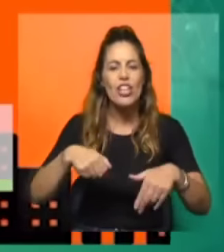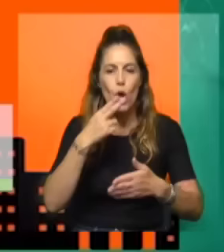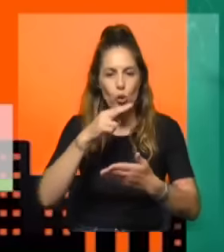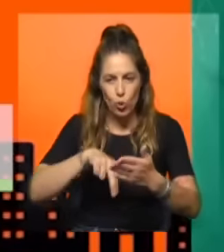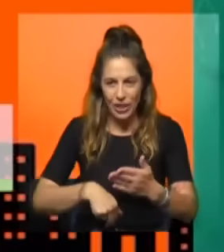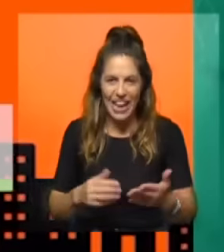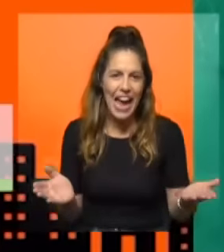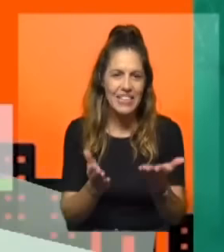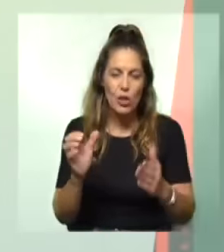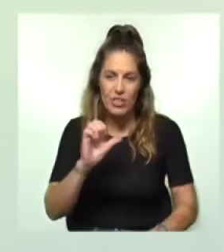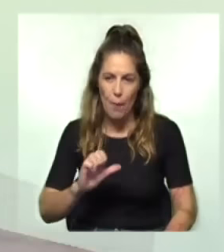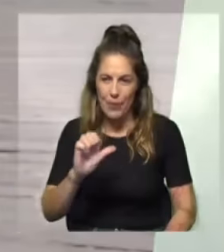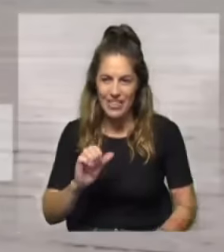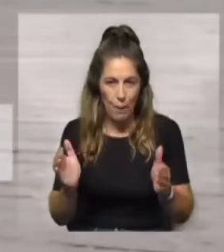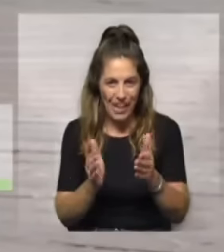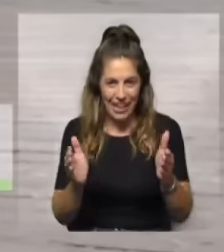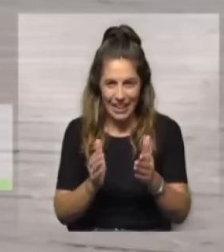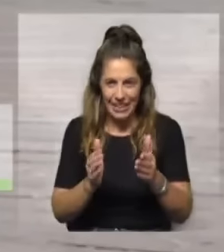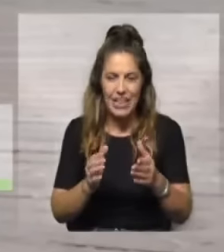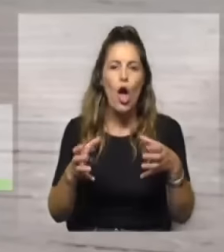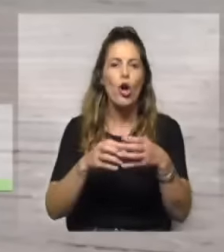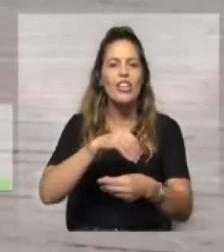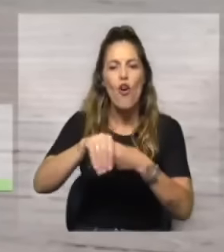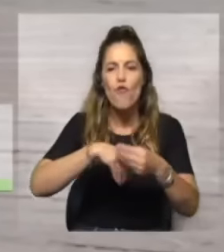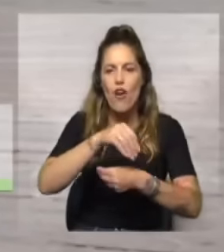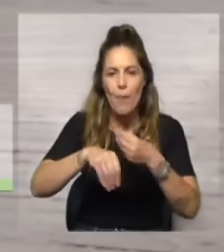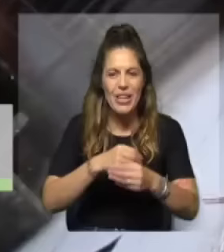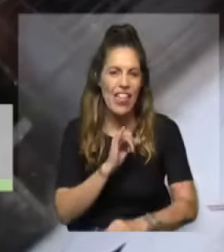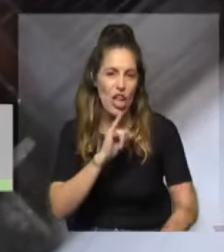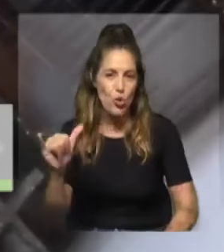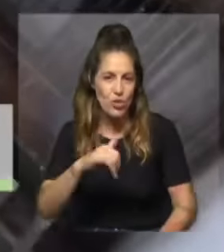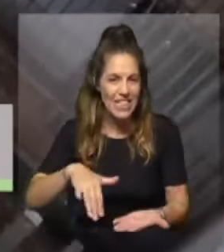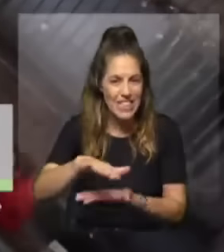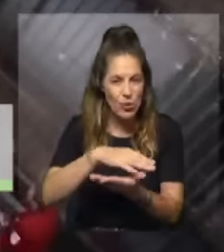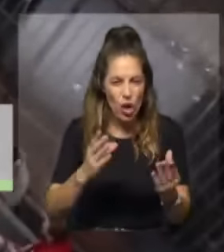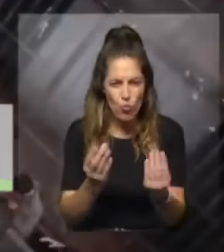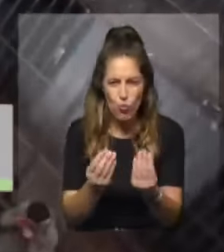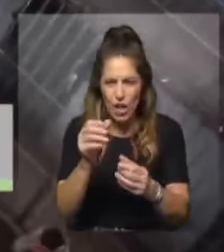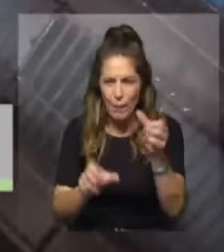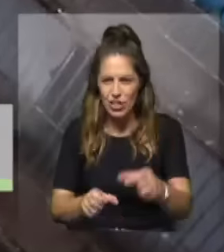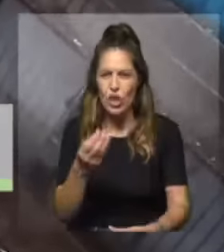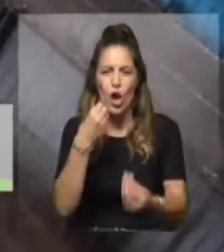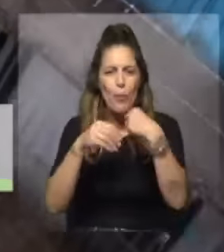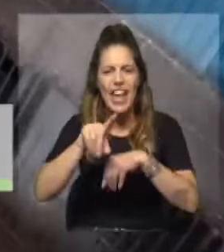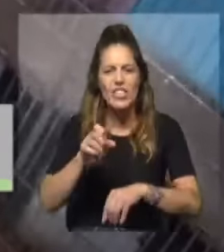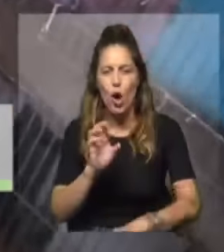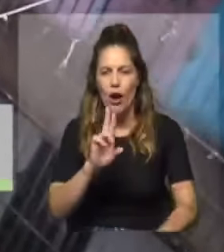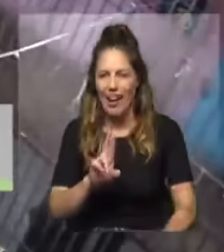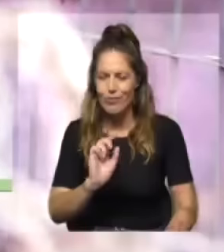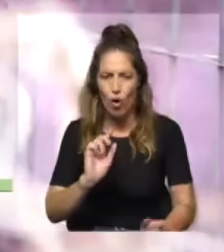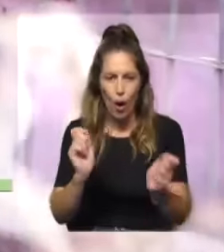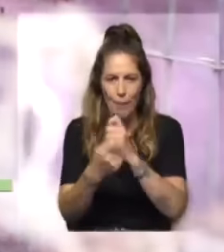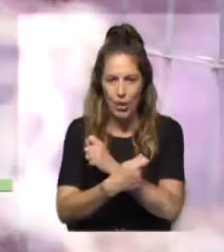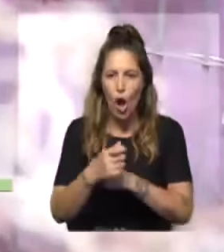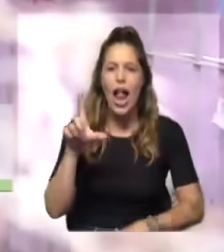incentivos a empresas y pymes el colectivo familias presentes denuncia que la situación de hacinamiento y de alimentación en el excom carar está in cambiada